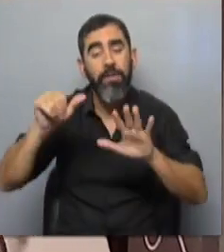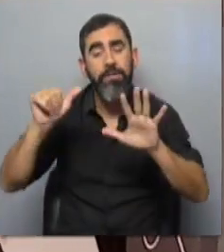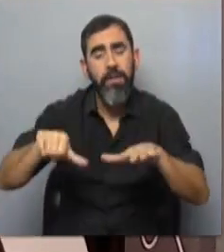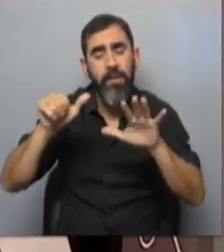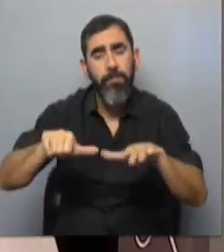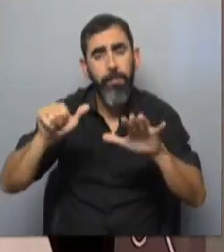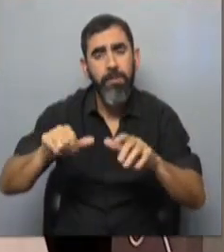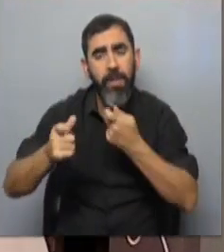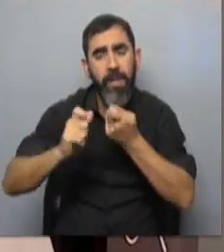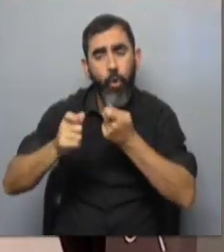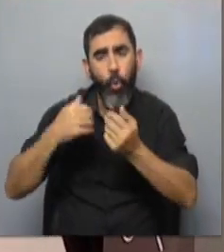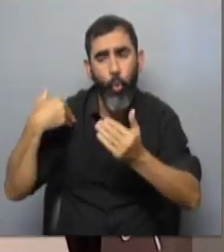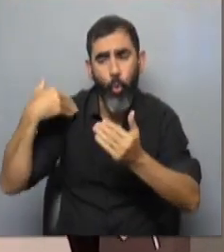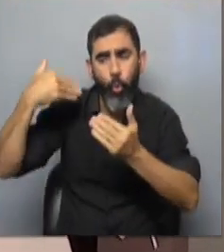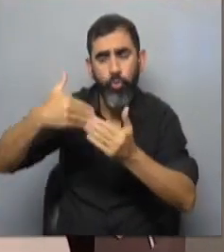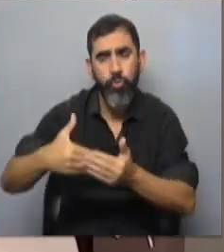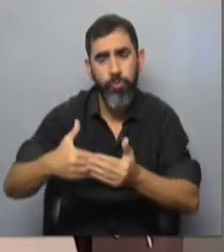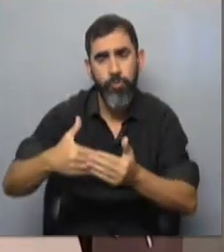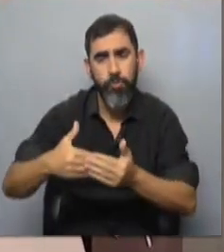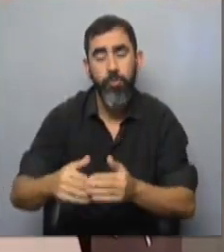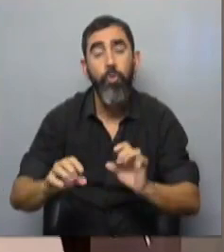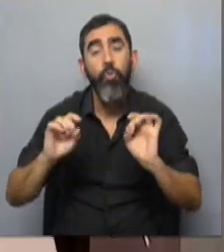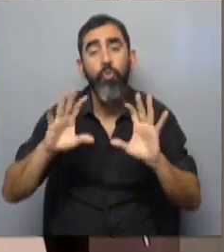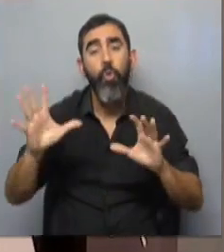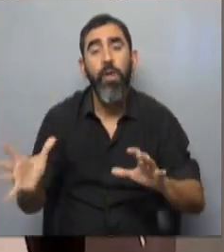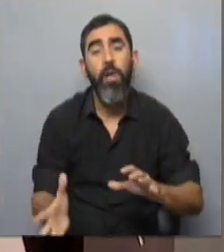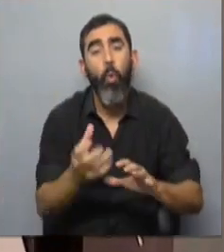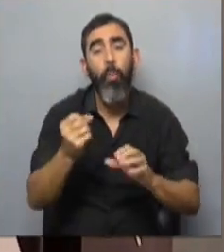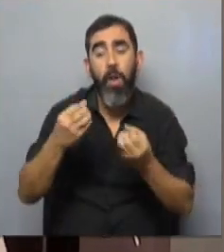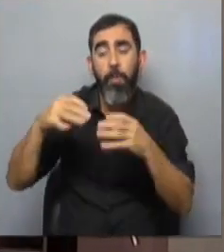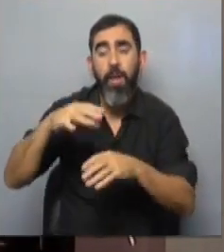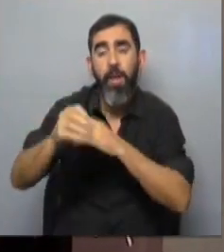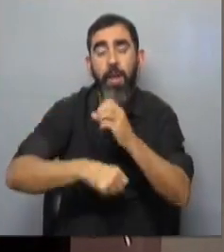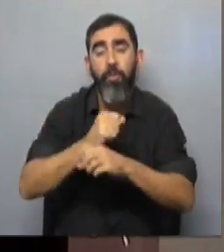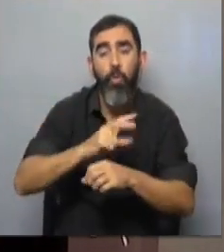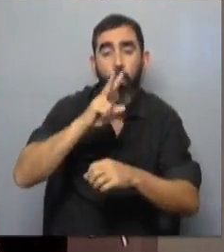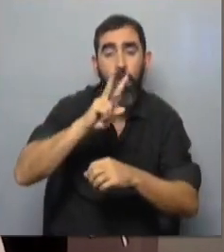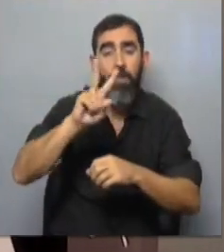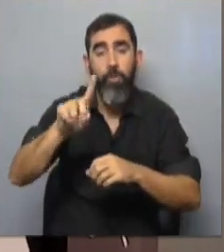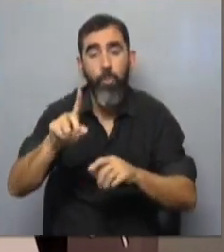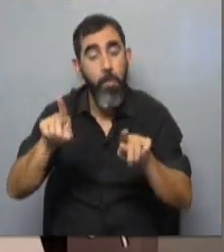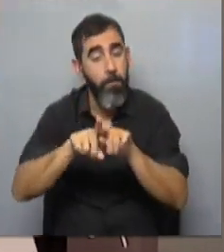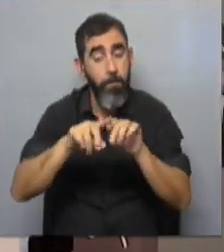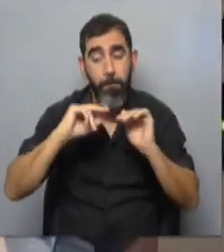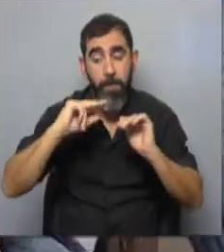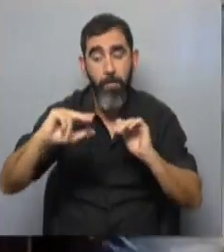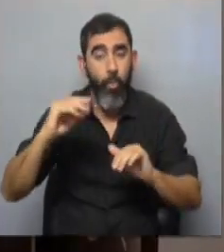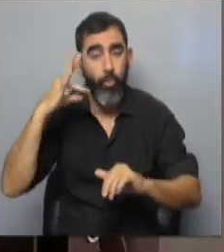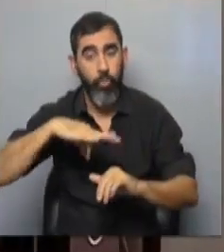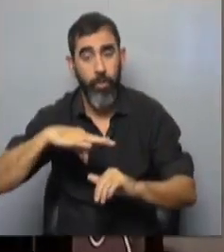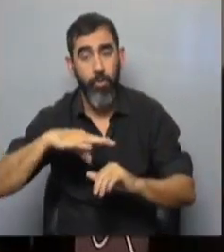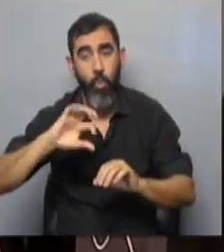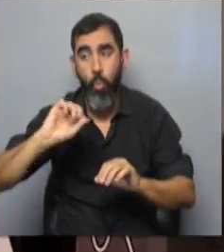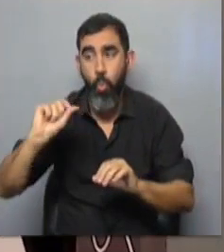6 meses de negociación, donde estamos solo recuperando lo que perdimos en el año 2021 y manteniendo salario. O sea, ni siquiera hay cláusulas